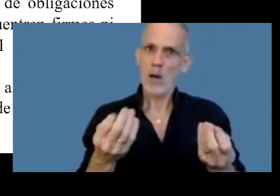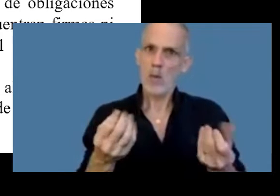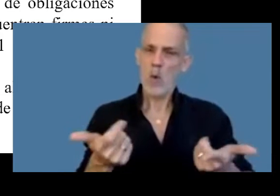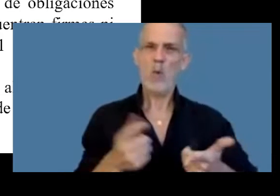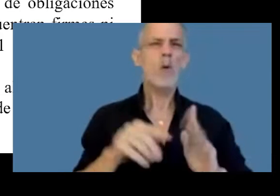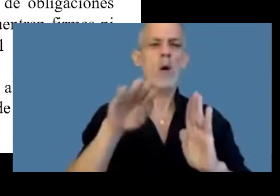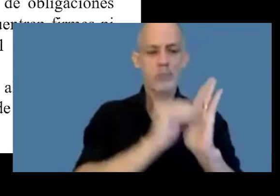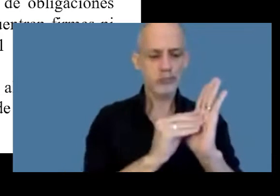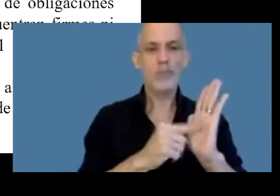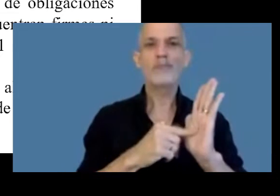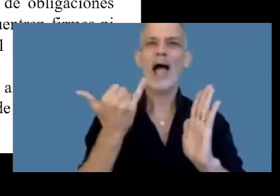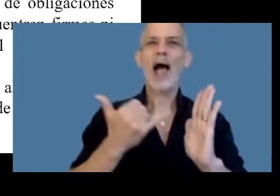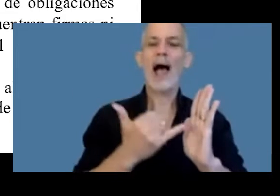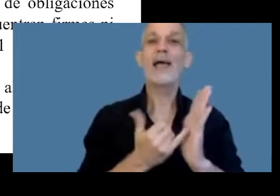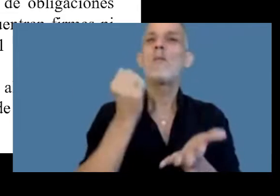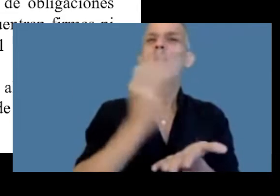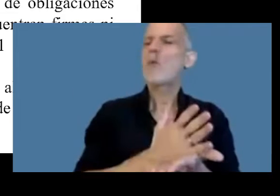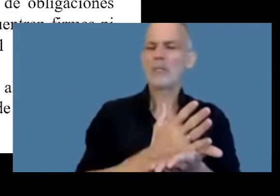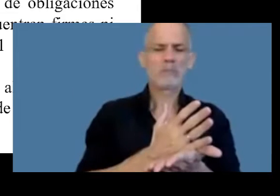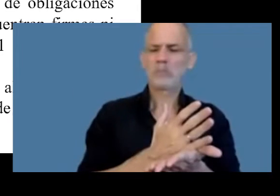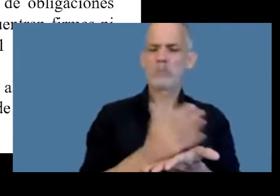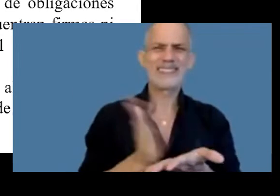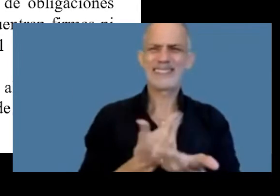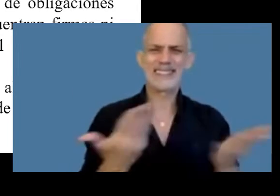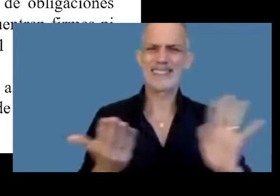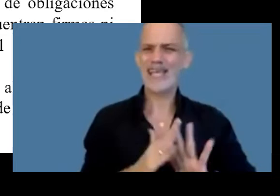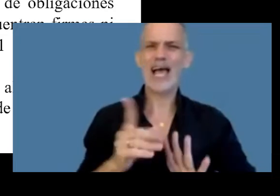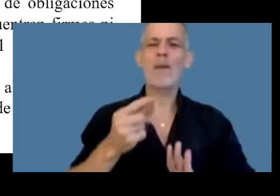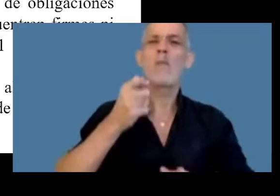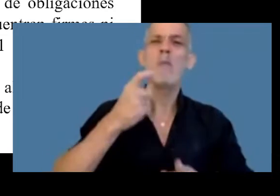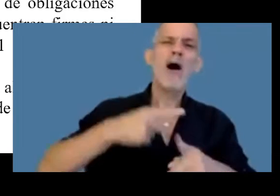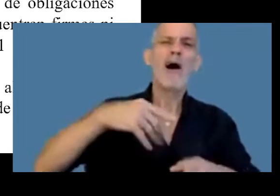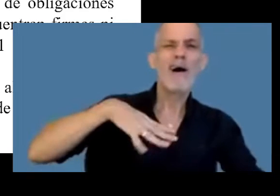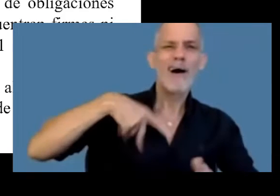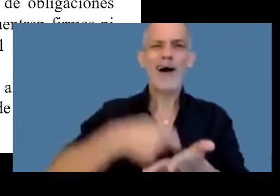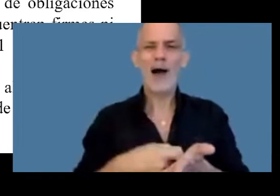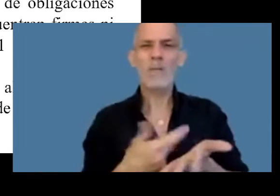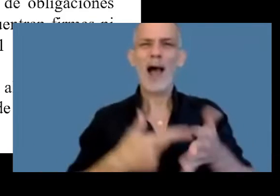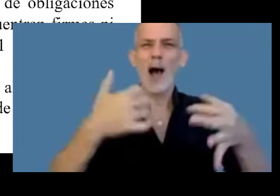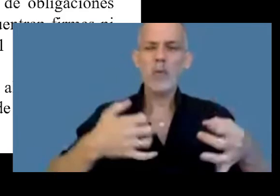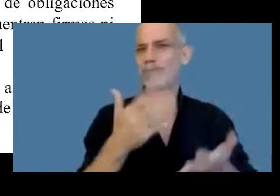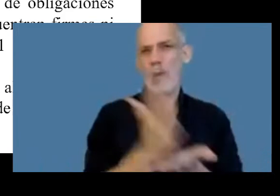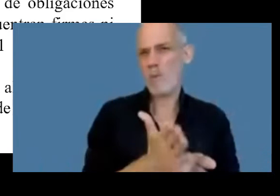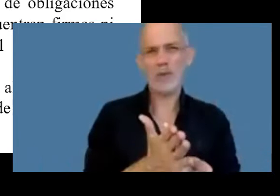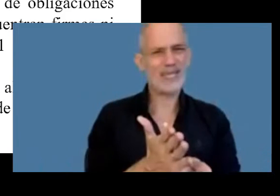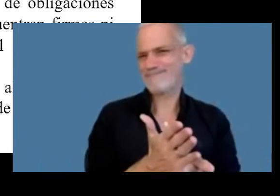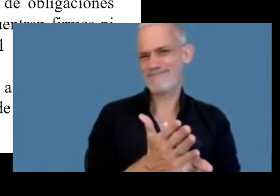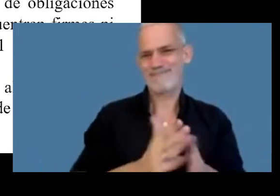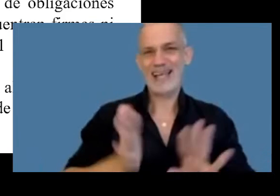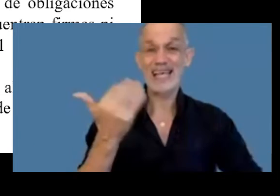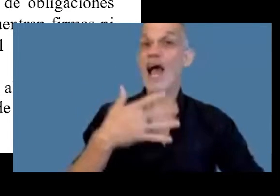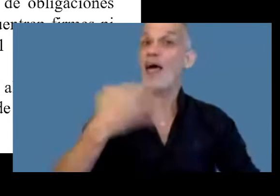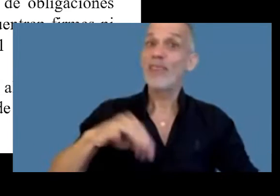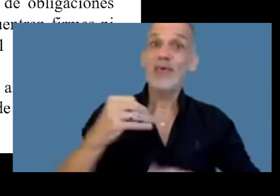una liberación de multas y sanciones por incumplimiento de obligaciones formales, obligaciones que tendrán que ser